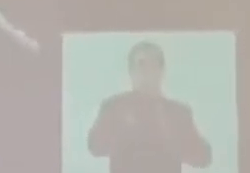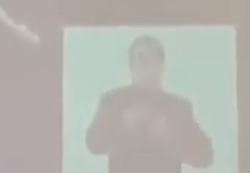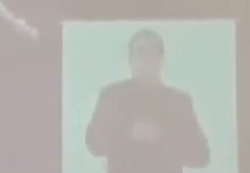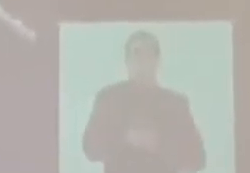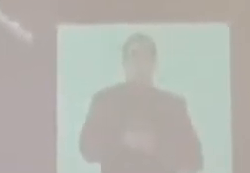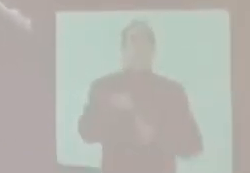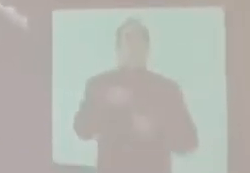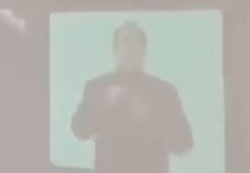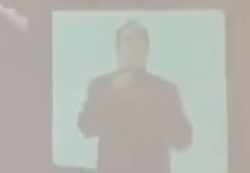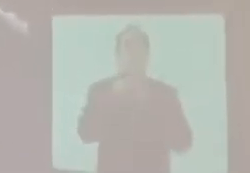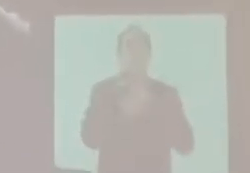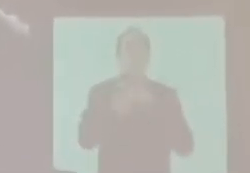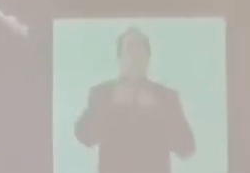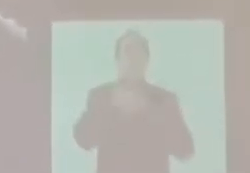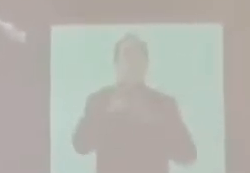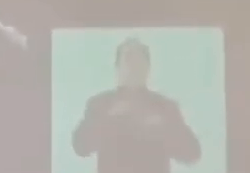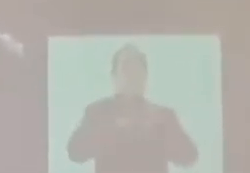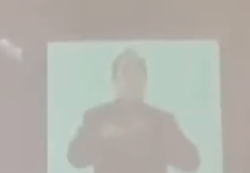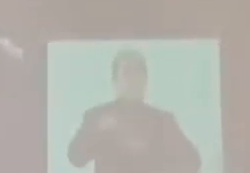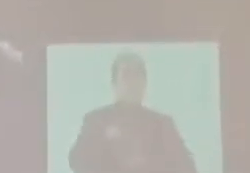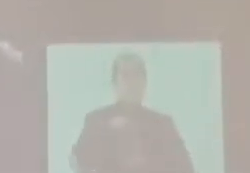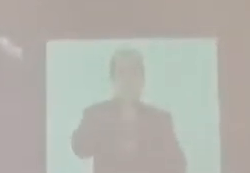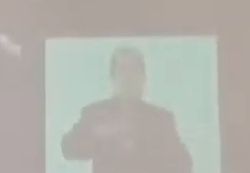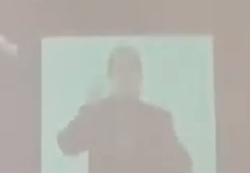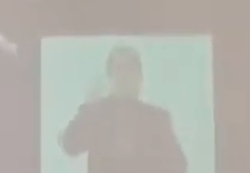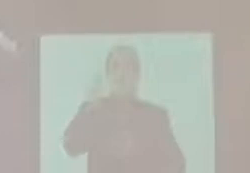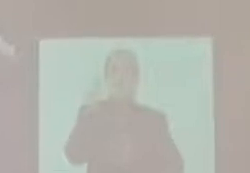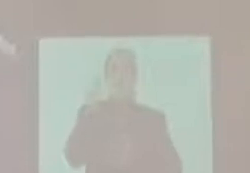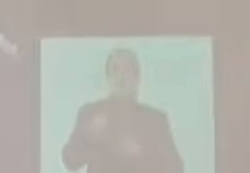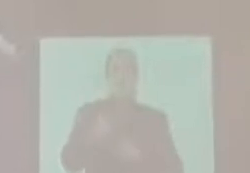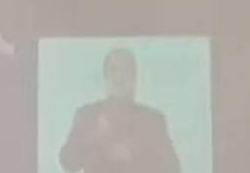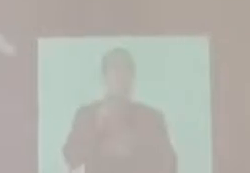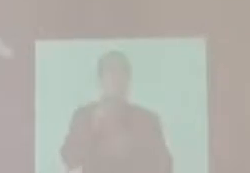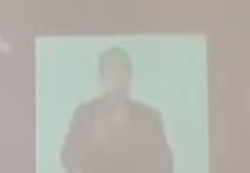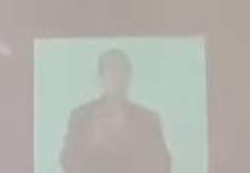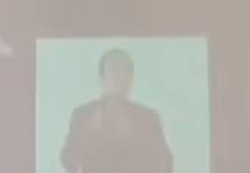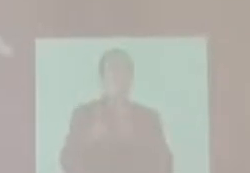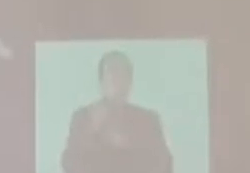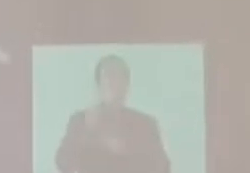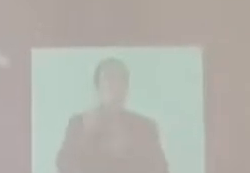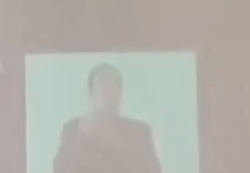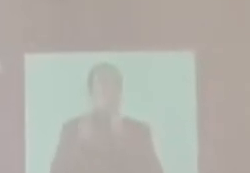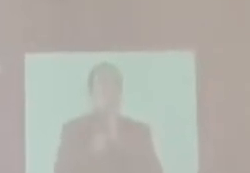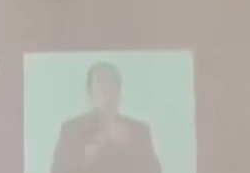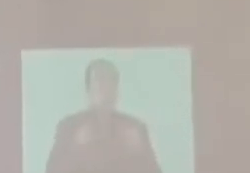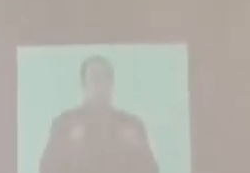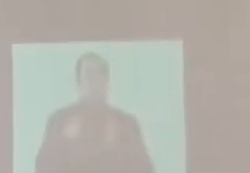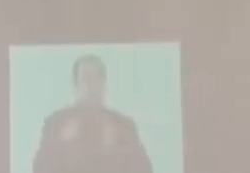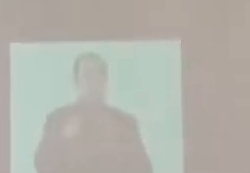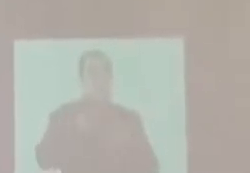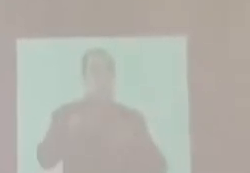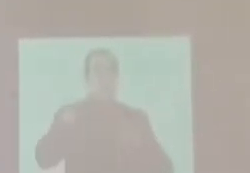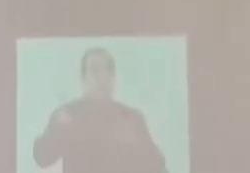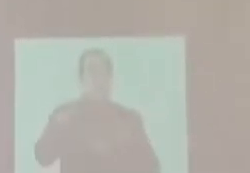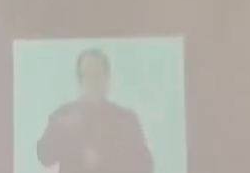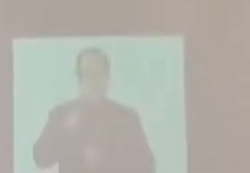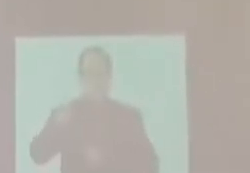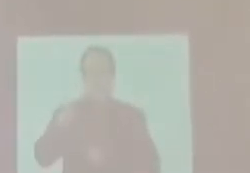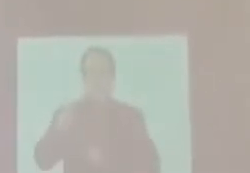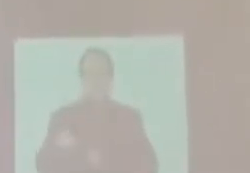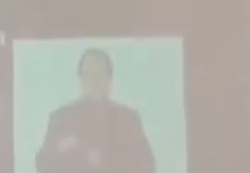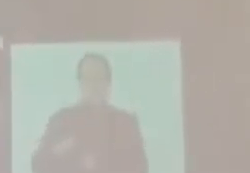estamos adquiriendo 29 trenes con un nuevo sistema de control. Quiero agradecer a la ciudadanía su colaboración por